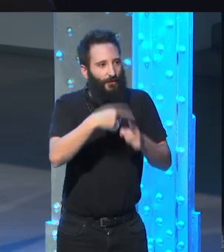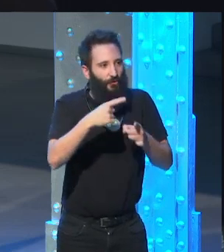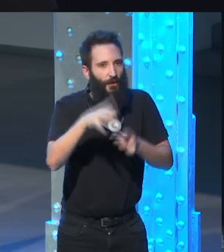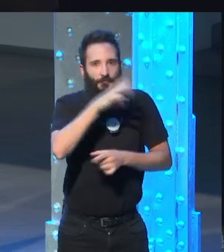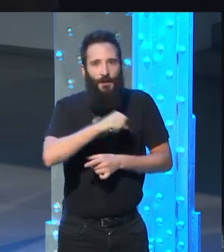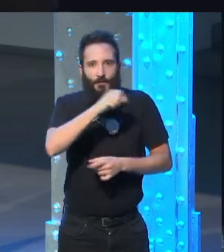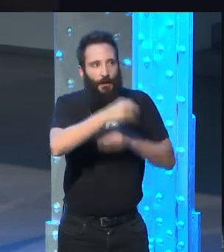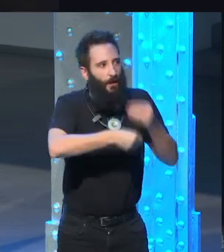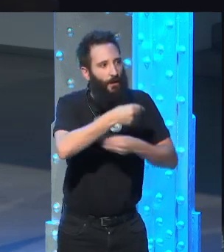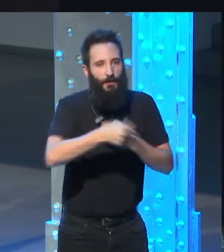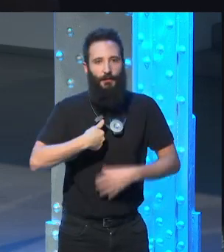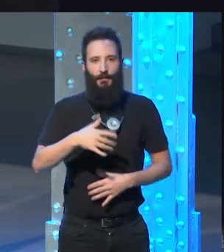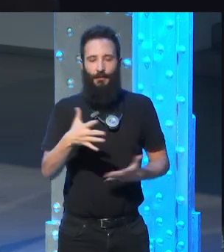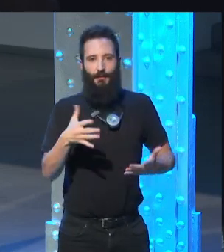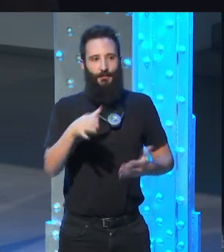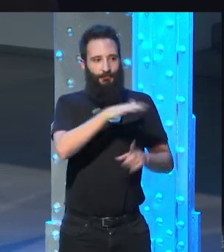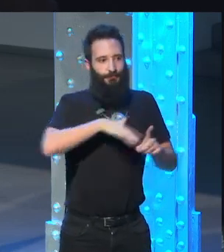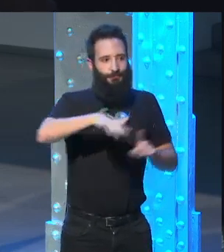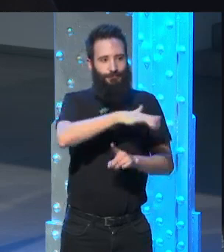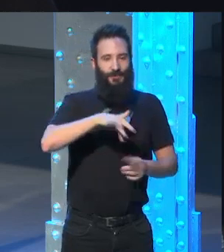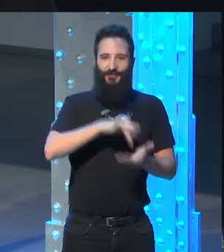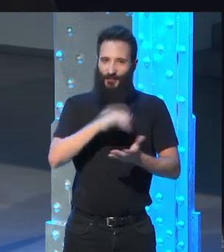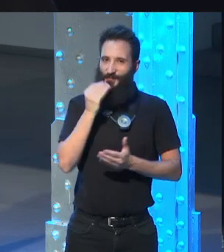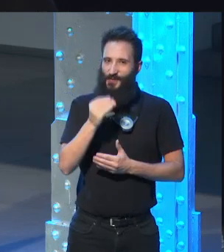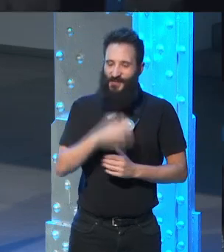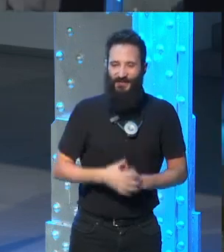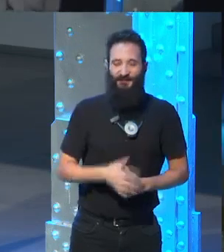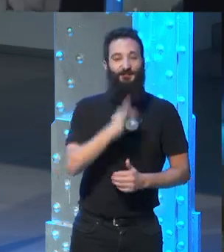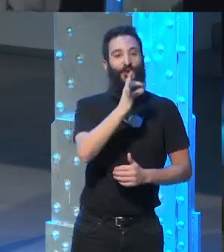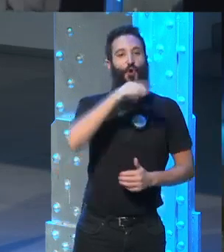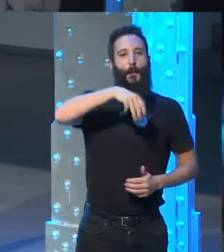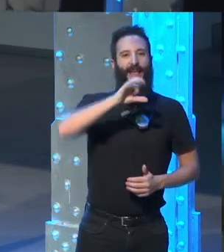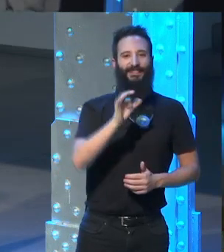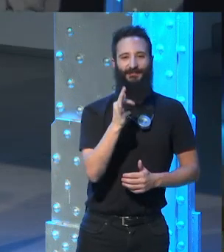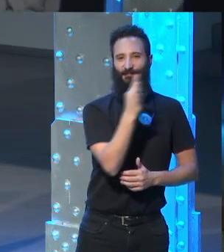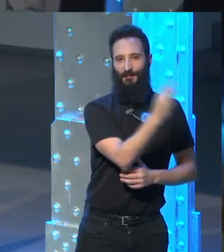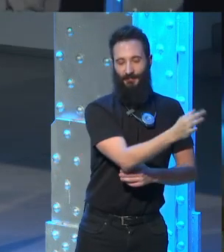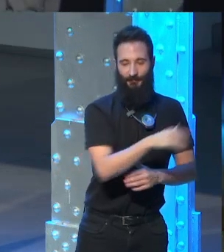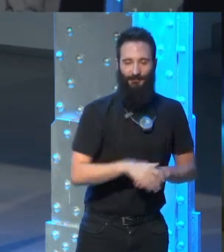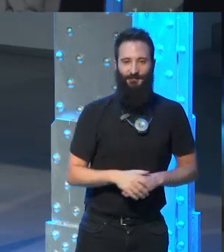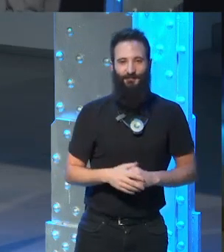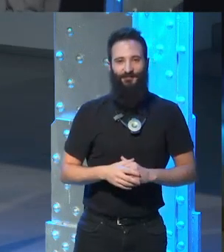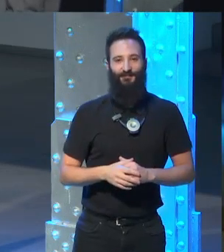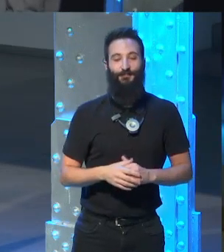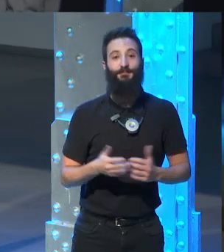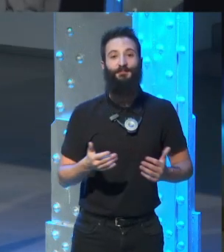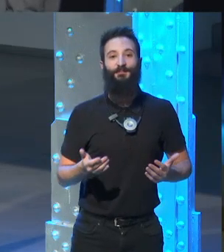fascinantes. Y... ¿Qué ambientazo, Tomás? Sí. Perdón.